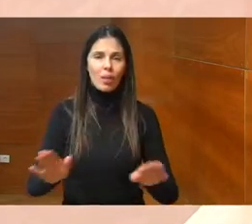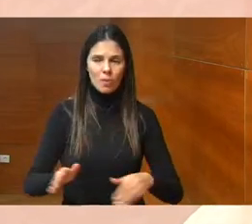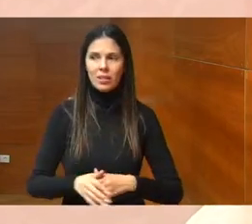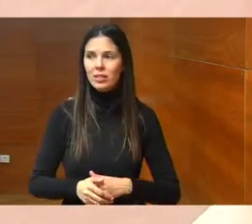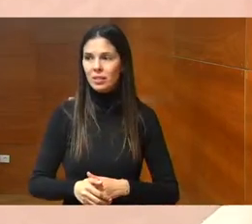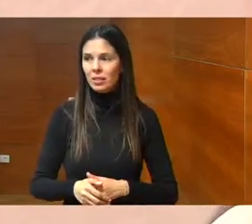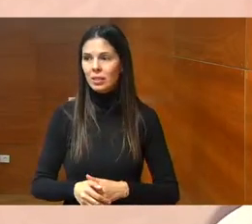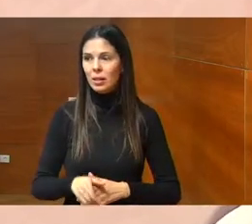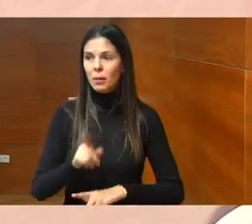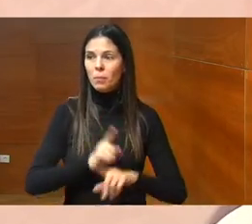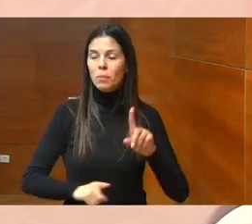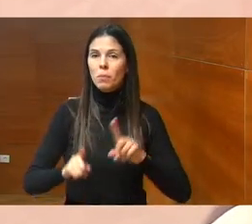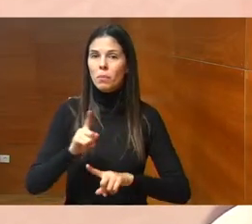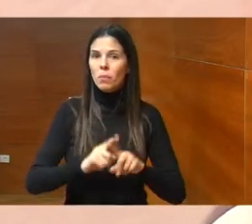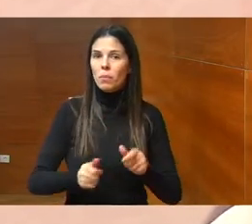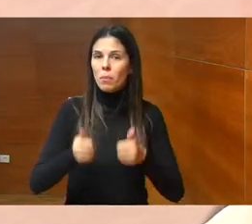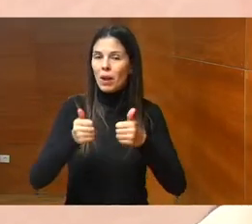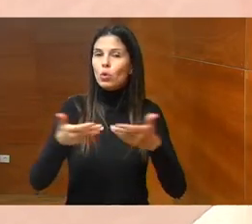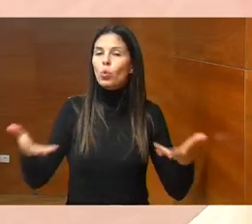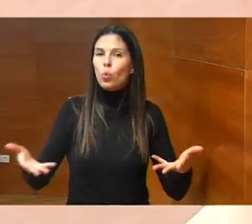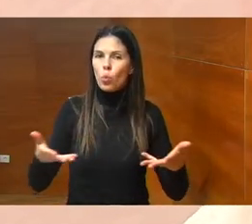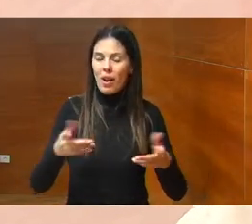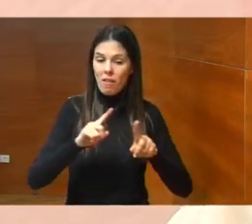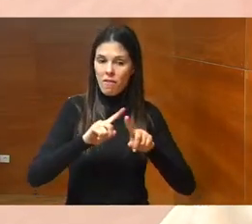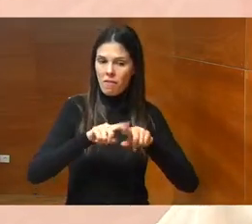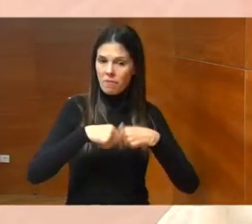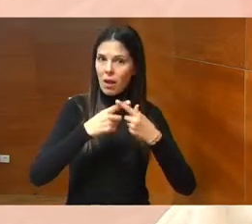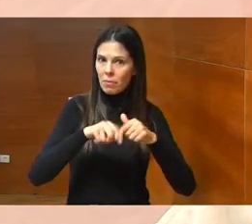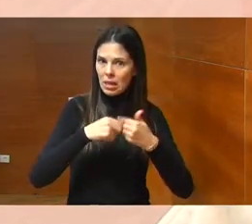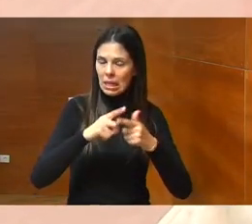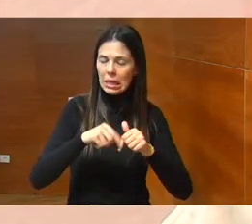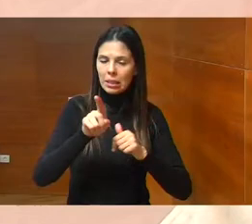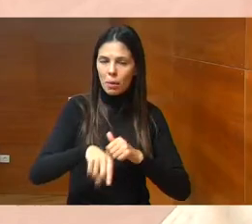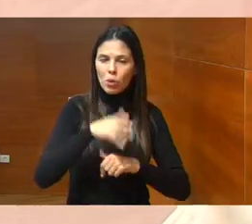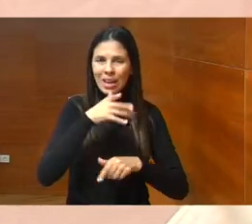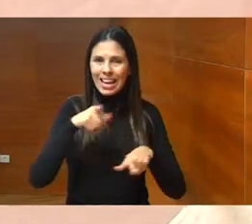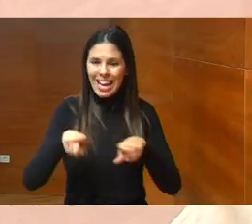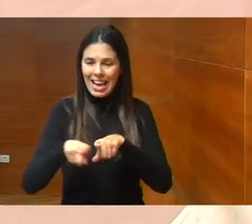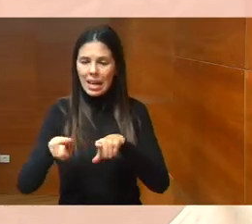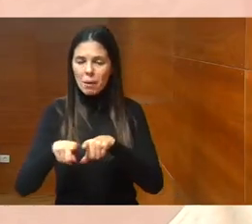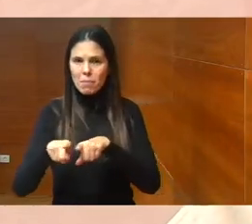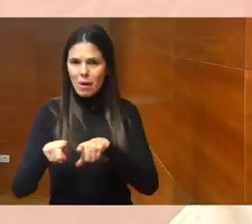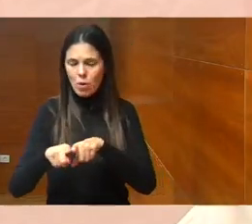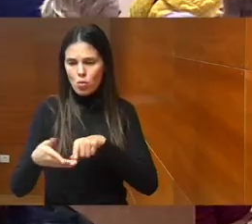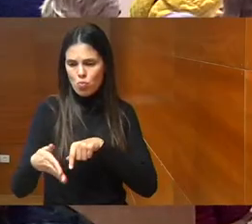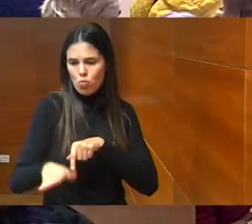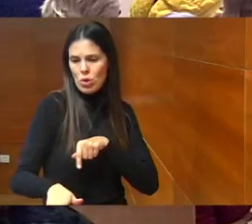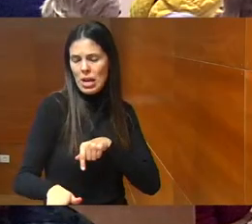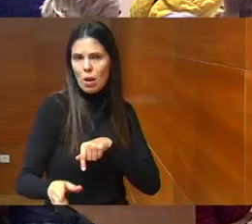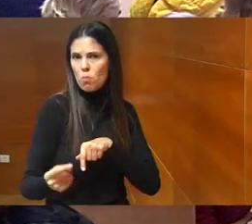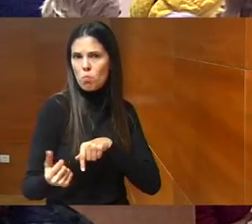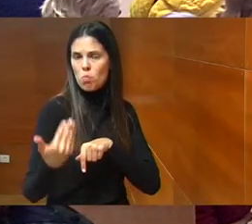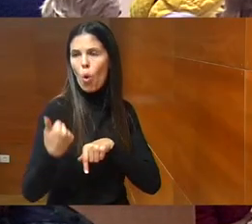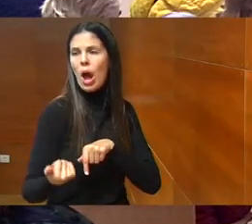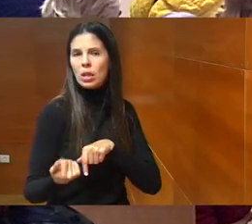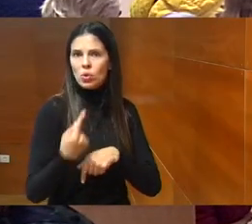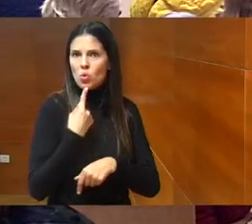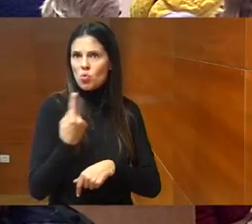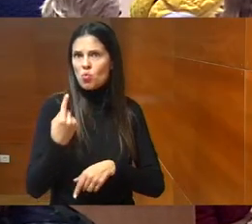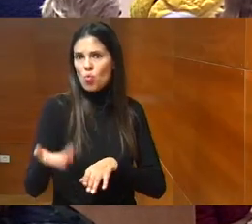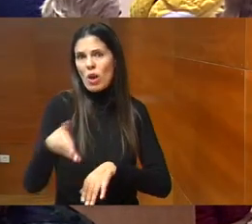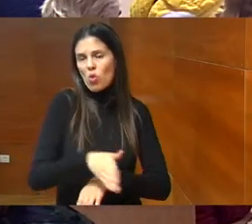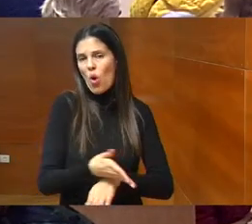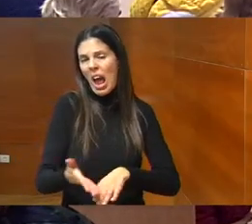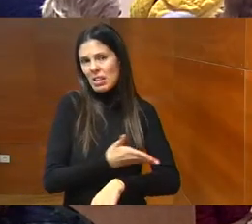o drama se va a base coafamilia porque o se huir más o fallecer a poquillo antes no un ganó antes